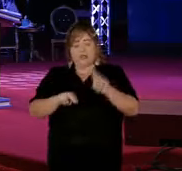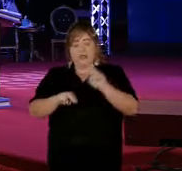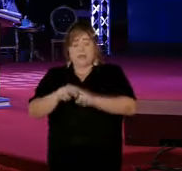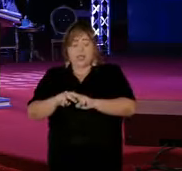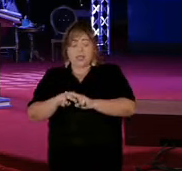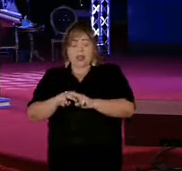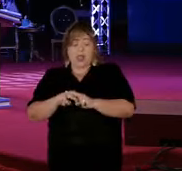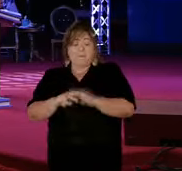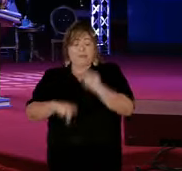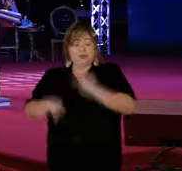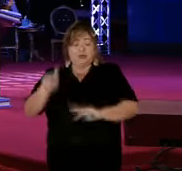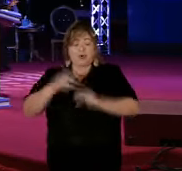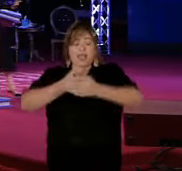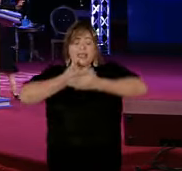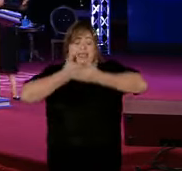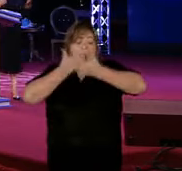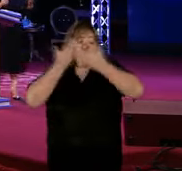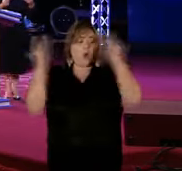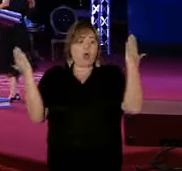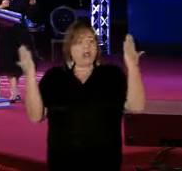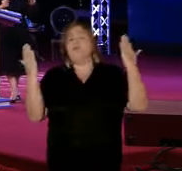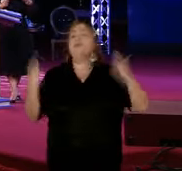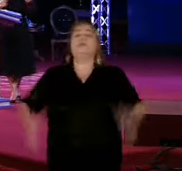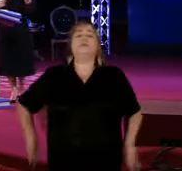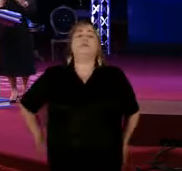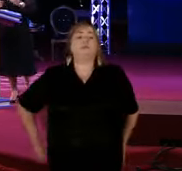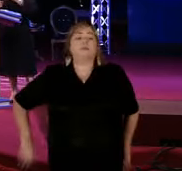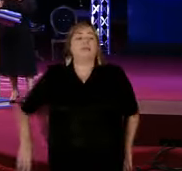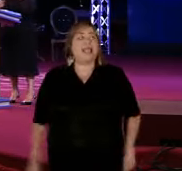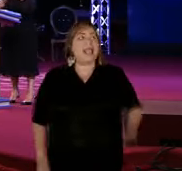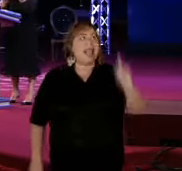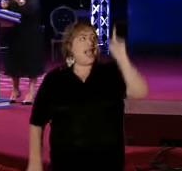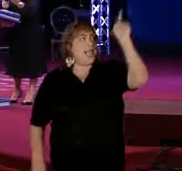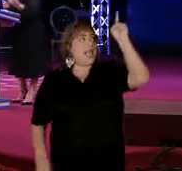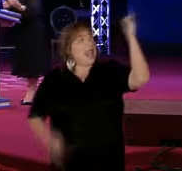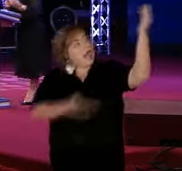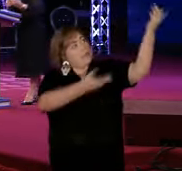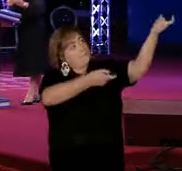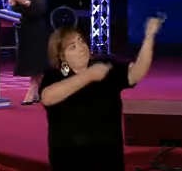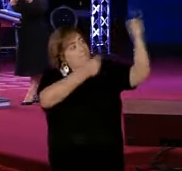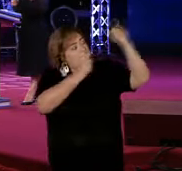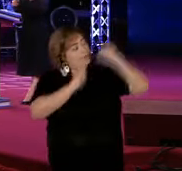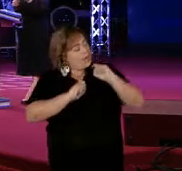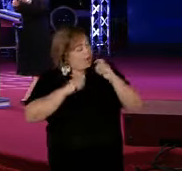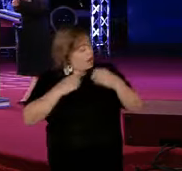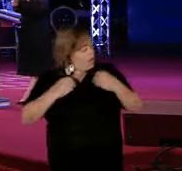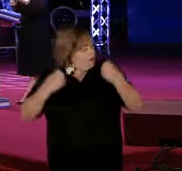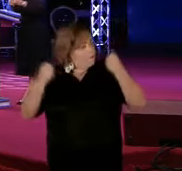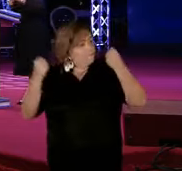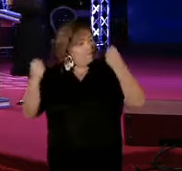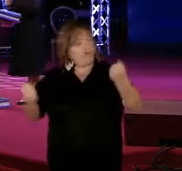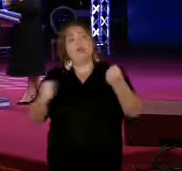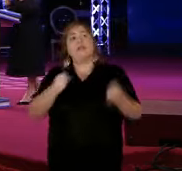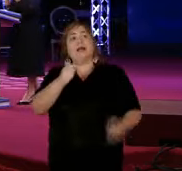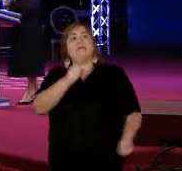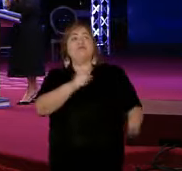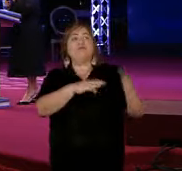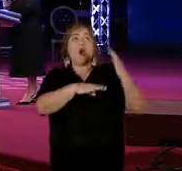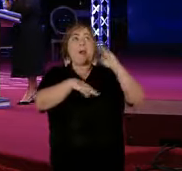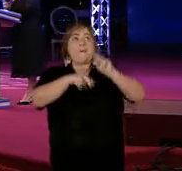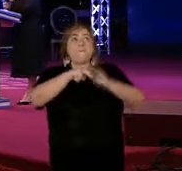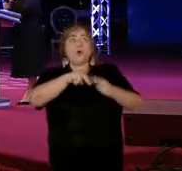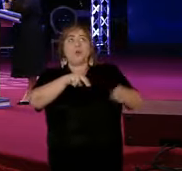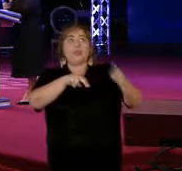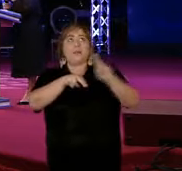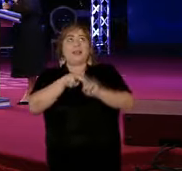tiene ninguna. Él da esfuerzo al cansado y multiplica las fuerzas al que no tiene ninguna.